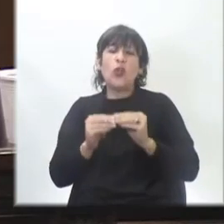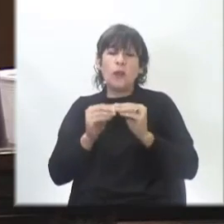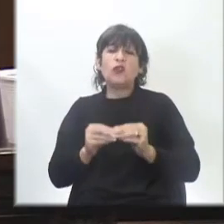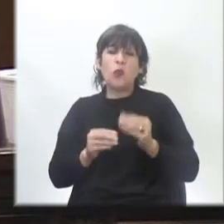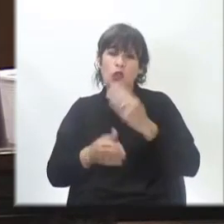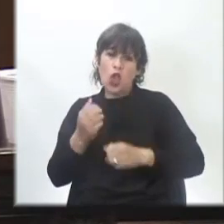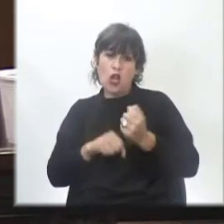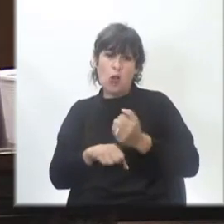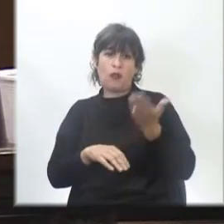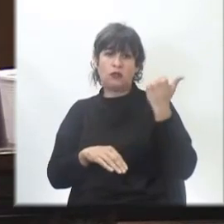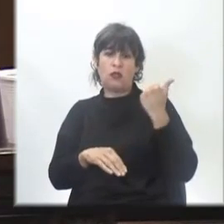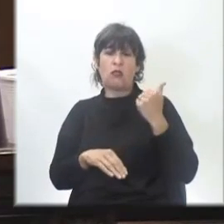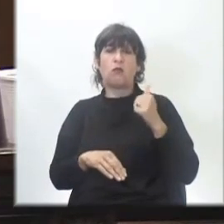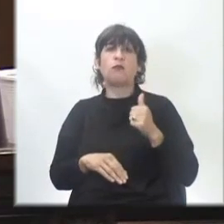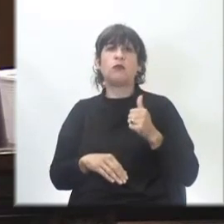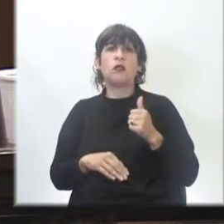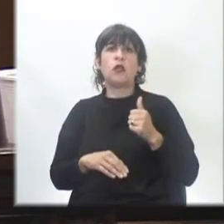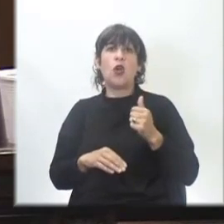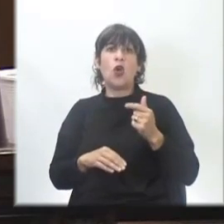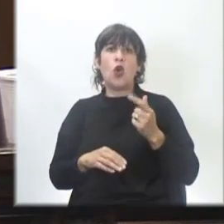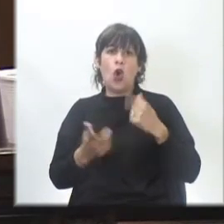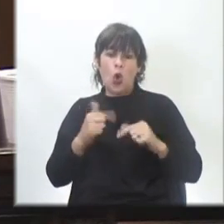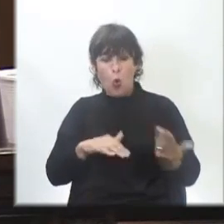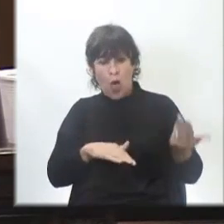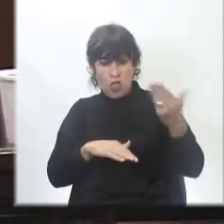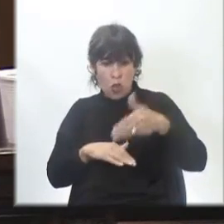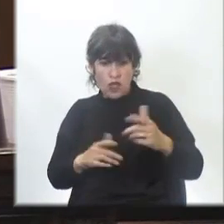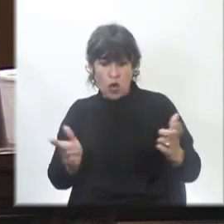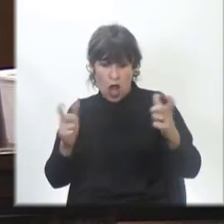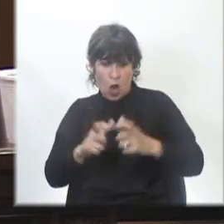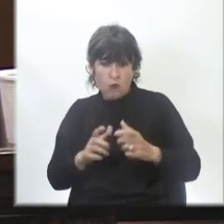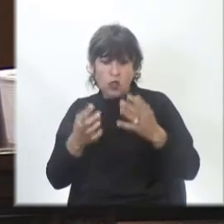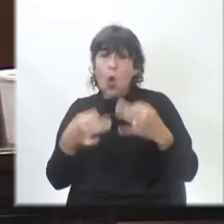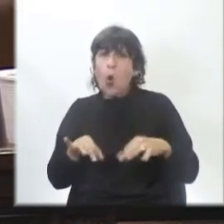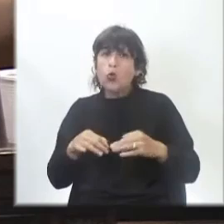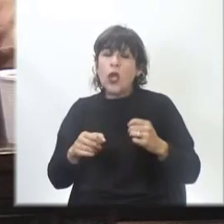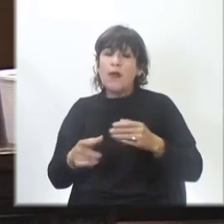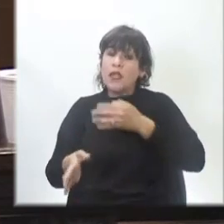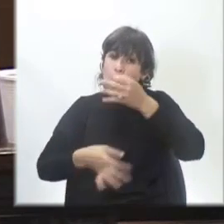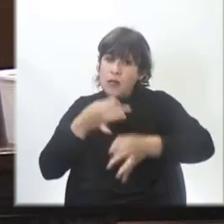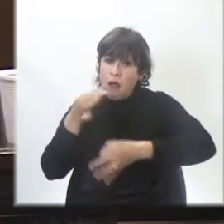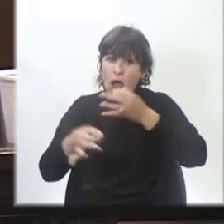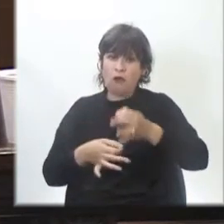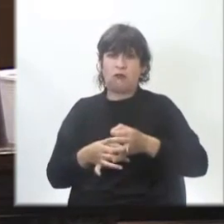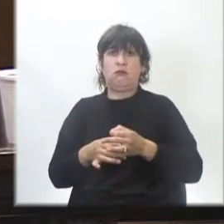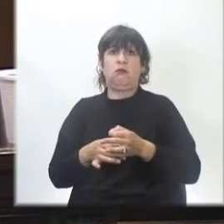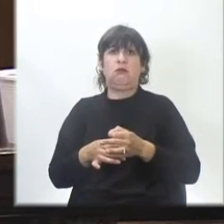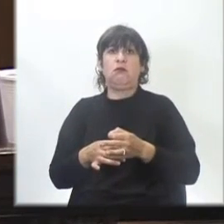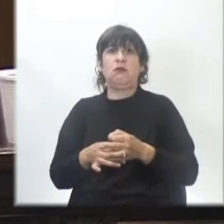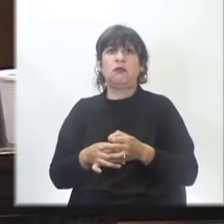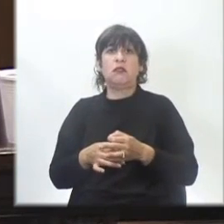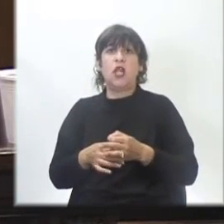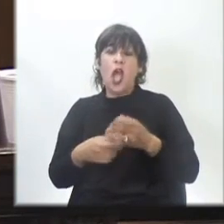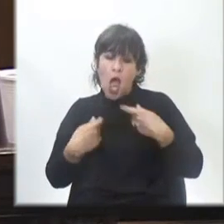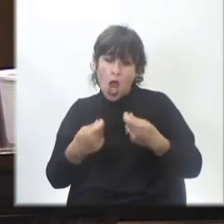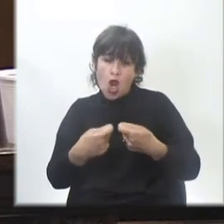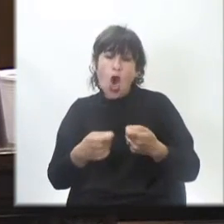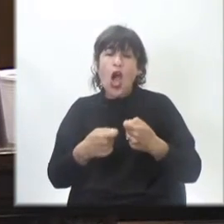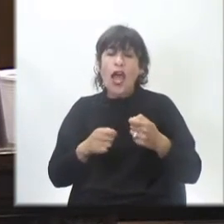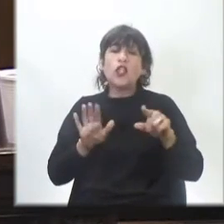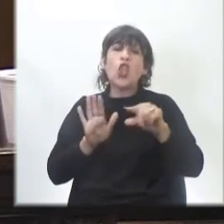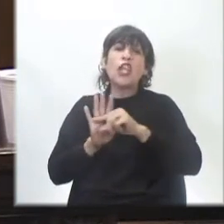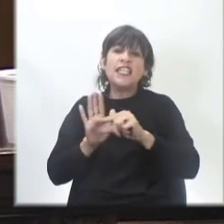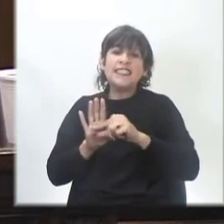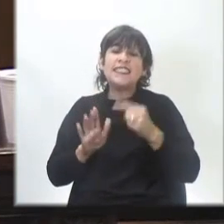pasado, cuando vino a la comisión justamente a explicar los gastos del inciso y